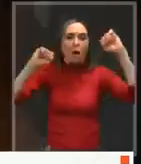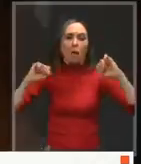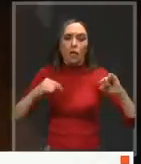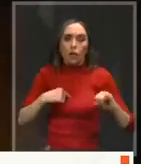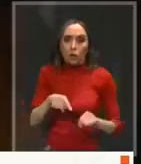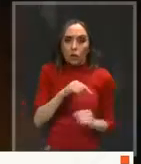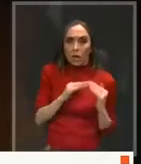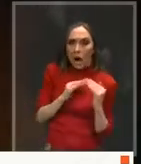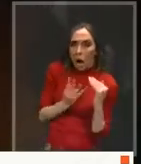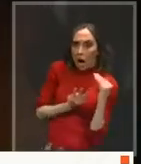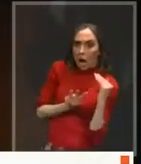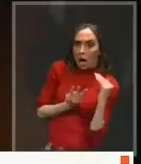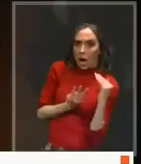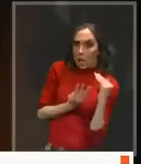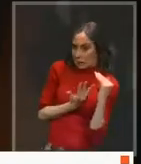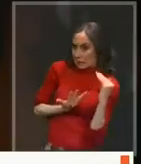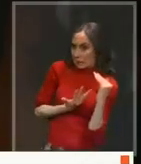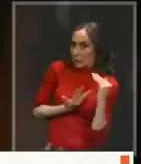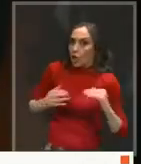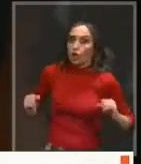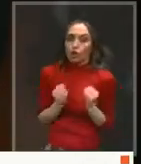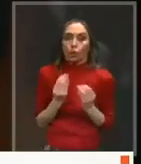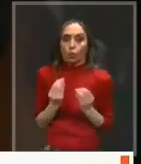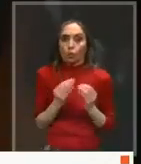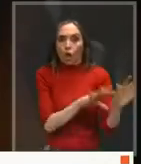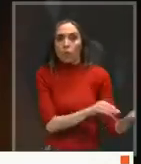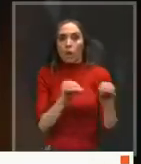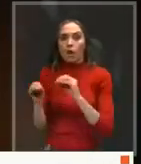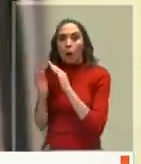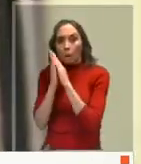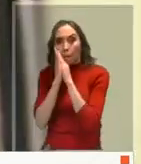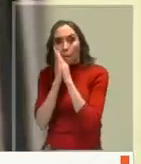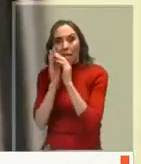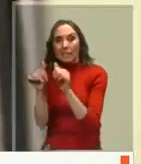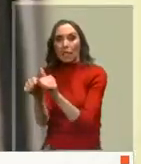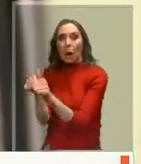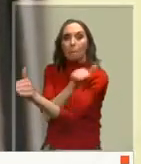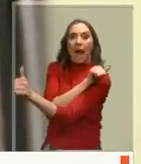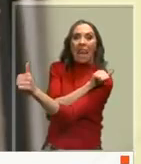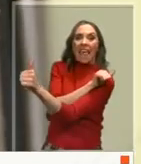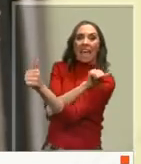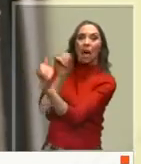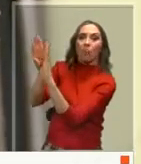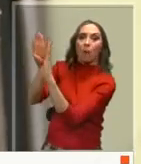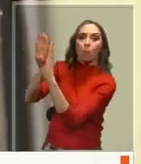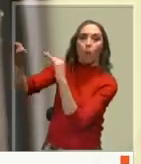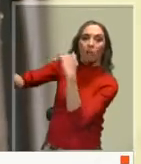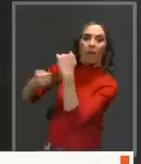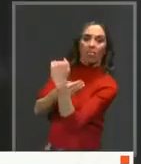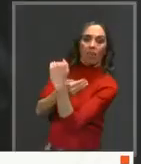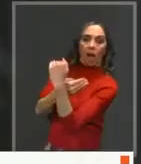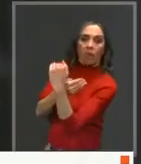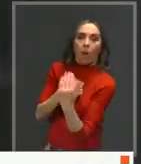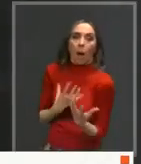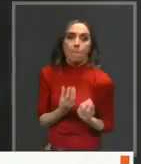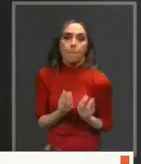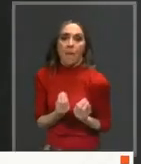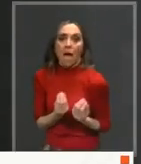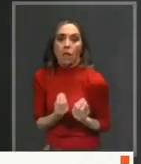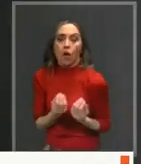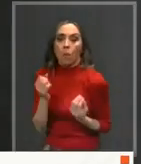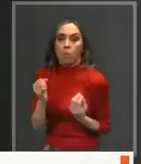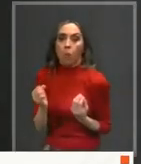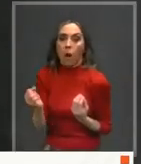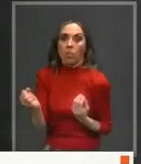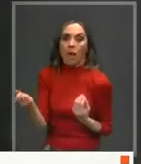asustamos. Desde ahí tomaron la precaución de dormir en la pieza más alejada del ingreso de la vivienda, porque existía un temor de que regresaran